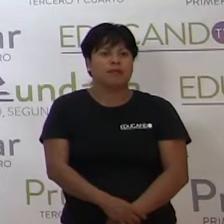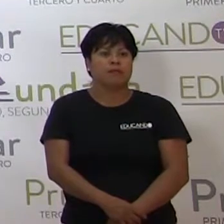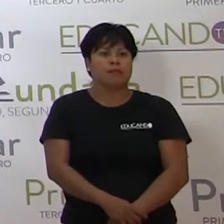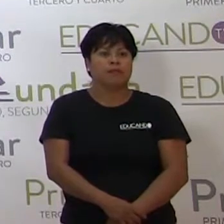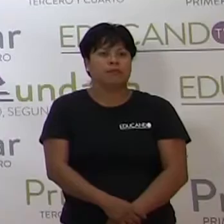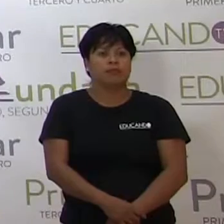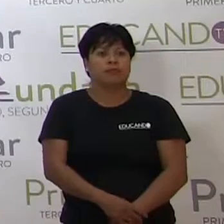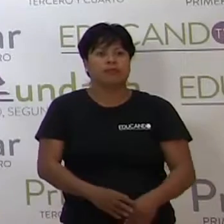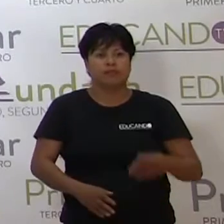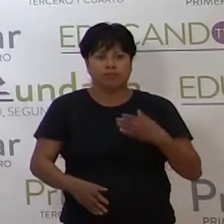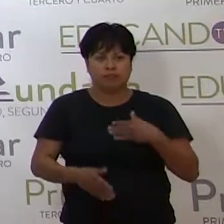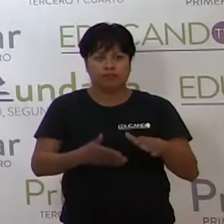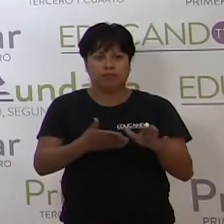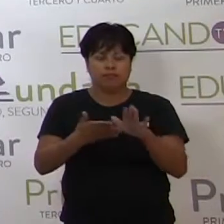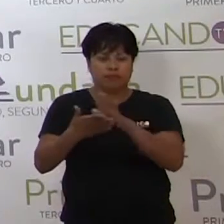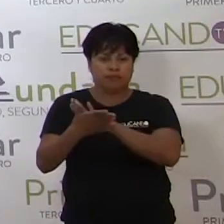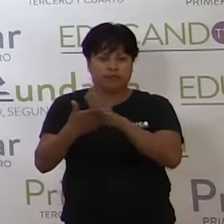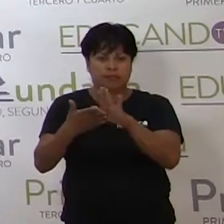Voy a borrar.